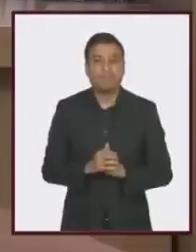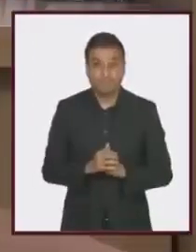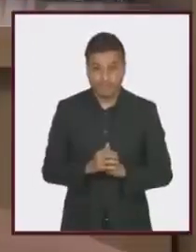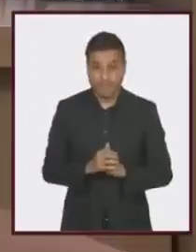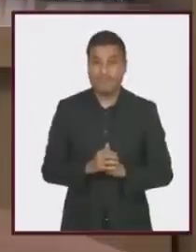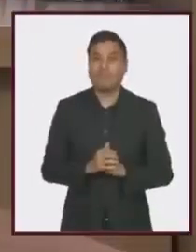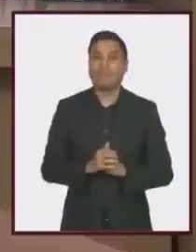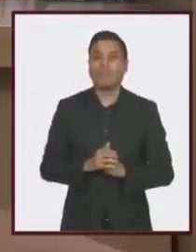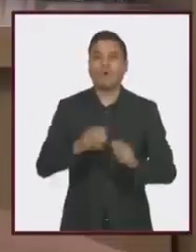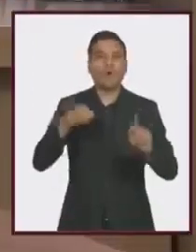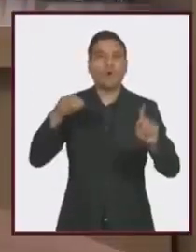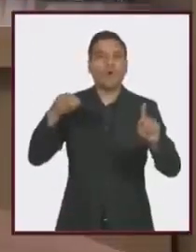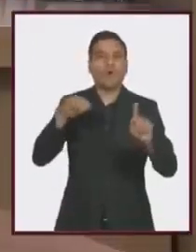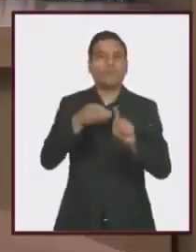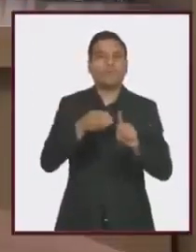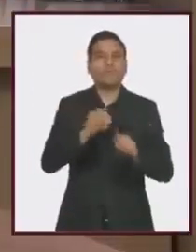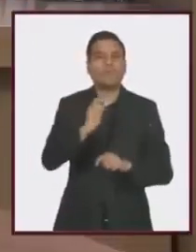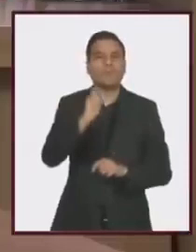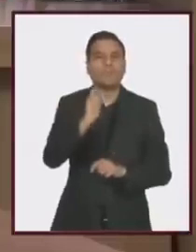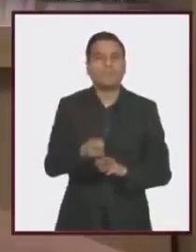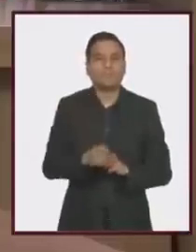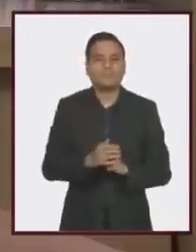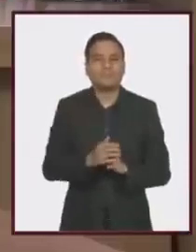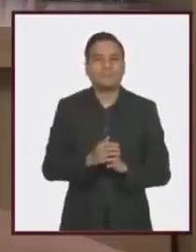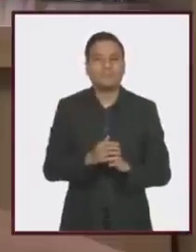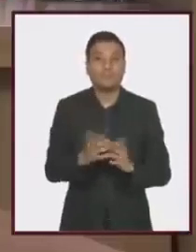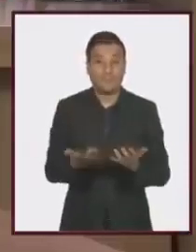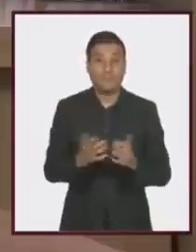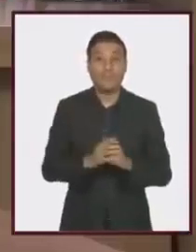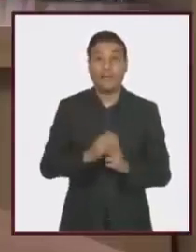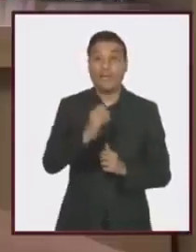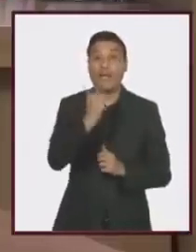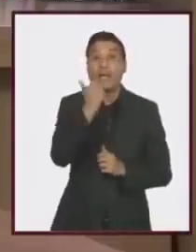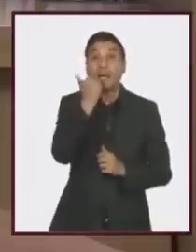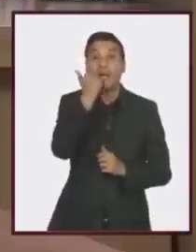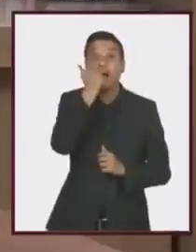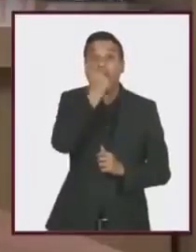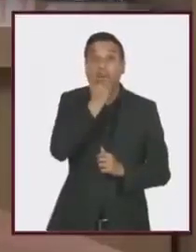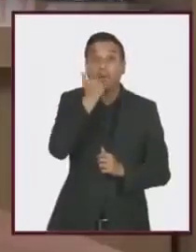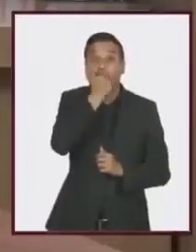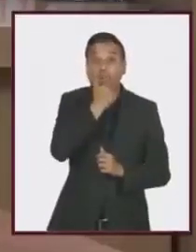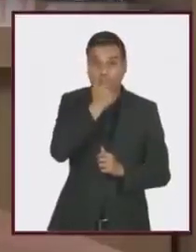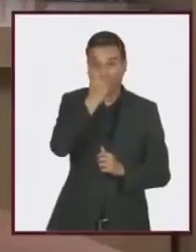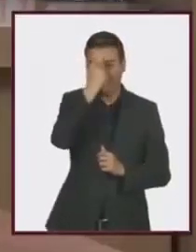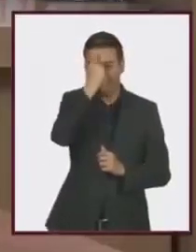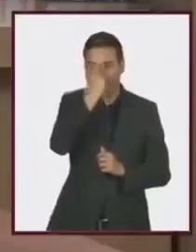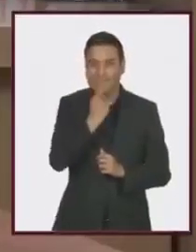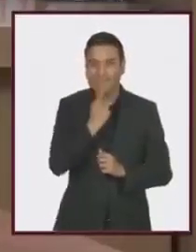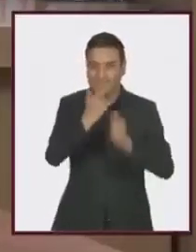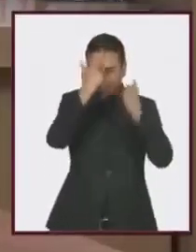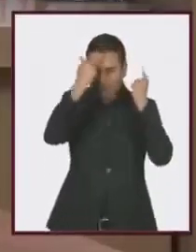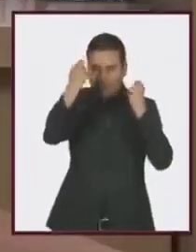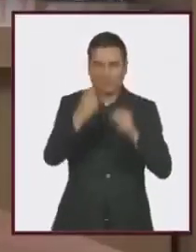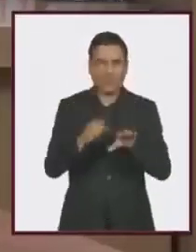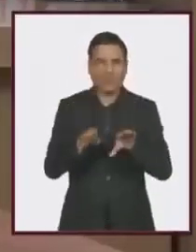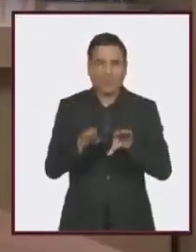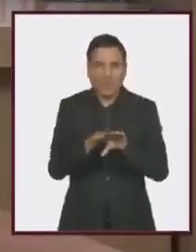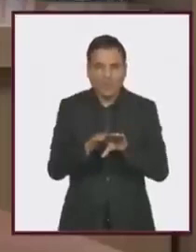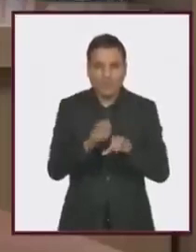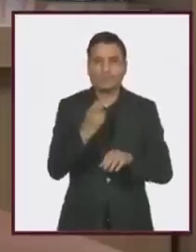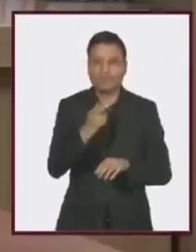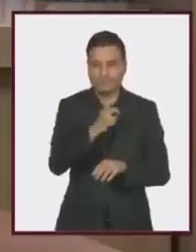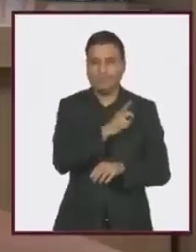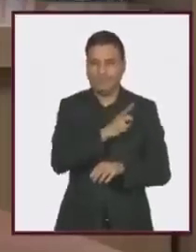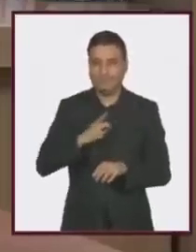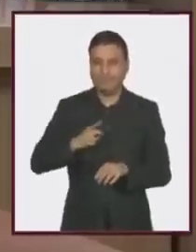mira, como objetivo, cuál es el perfil de egreso que queremos lograr en la nueva escuela mexicana una vez concluida la